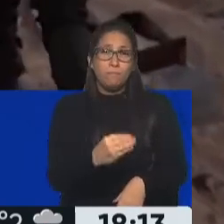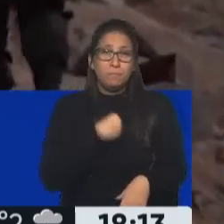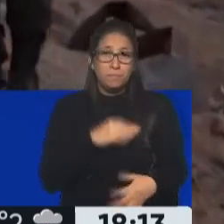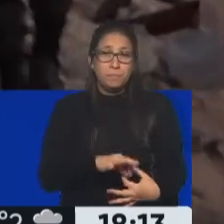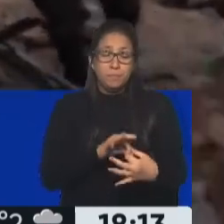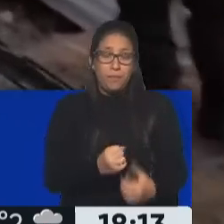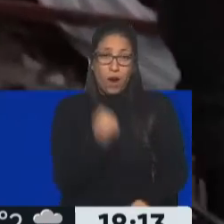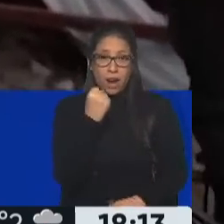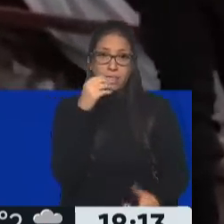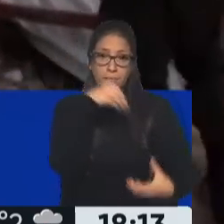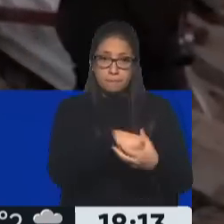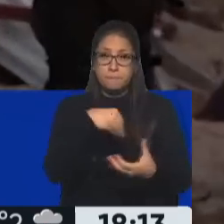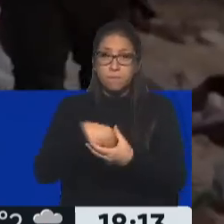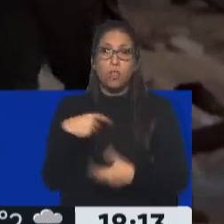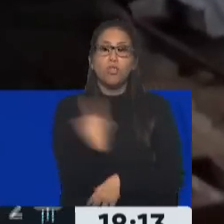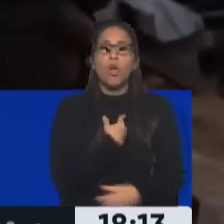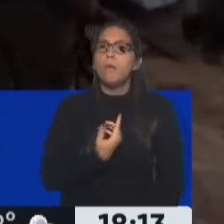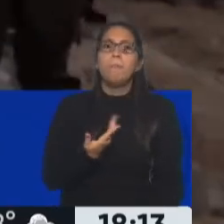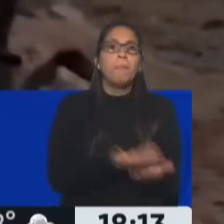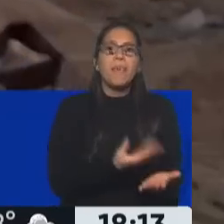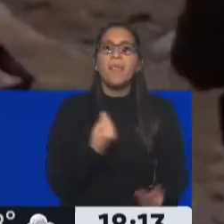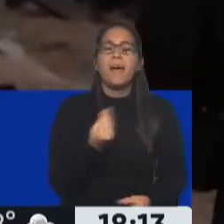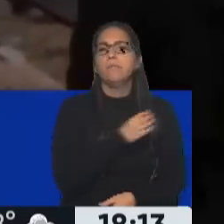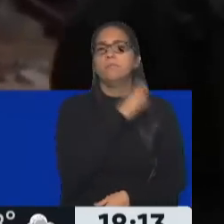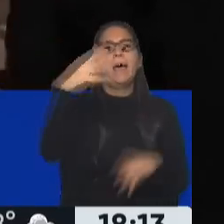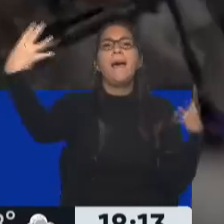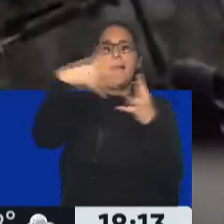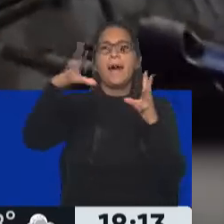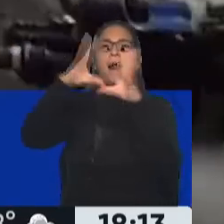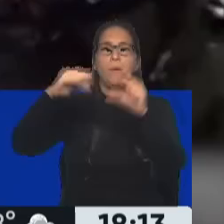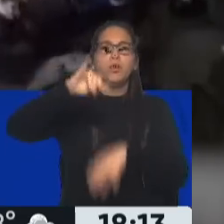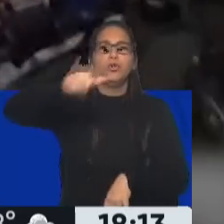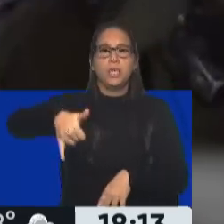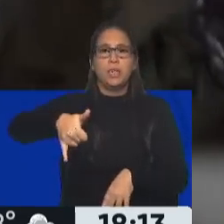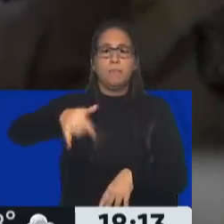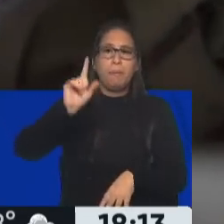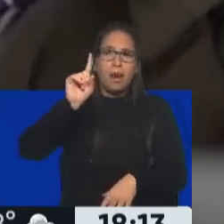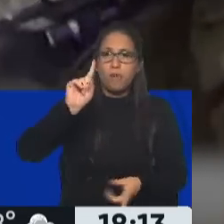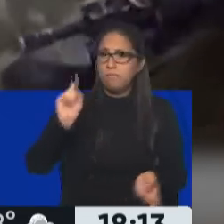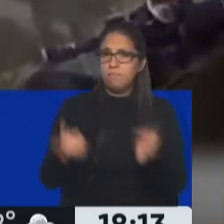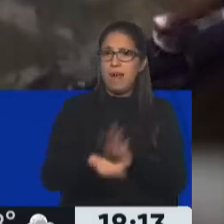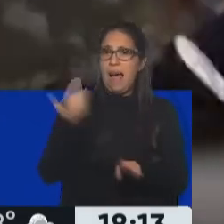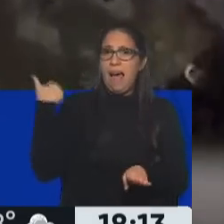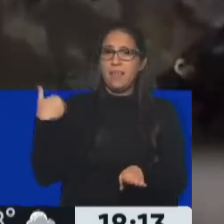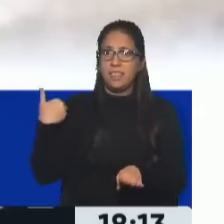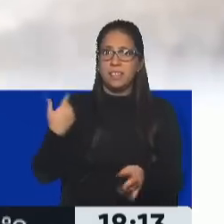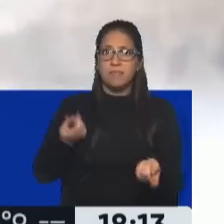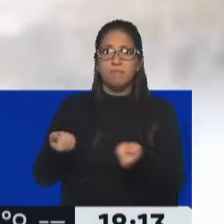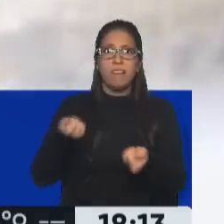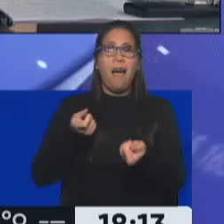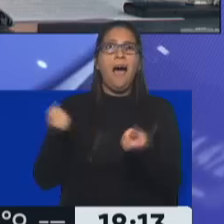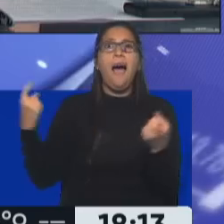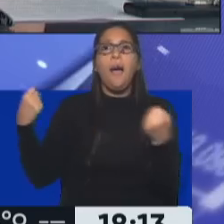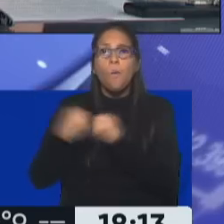pide directamente, por ejemplo, ir a la guerra con el Líbano, que se opone rotundamente a una negociación o a un cese al fuego en la Franja de